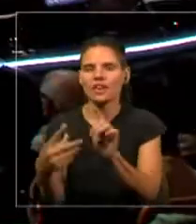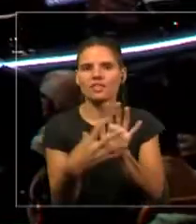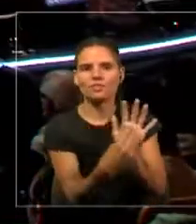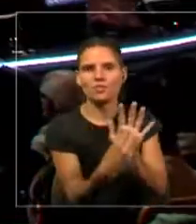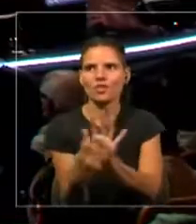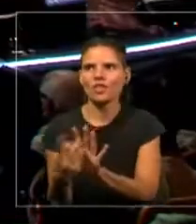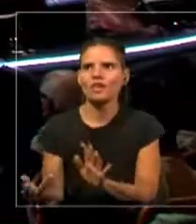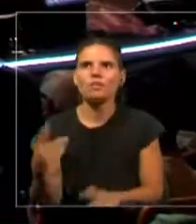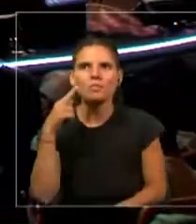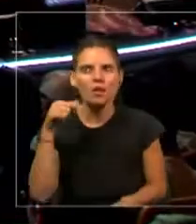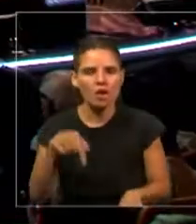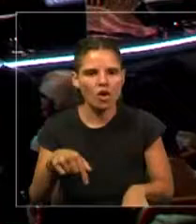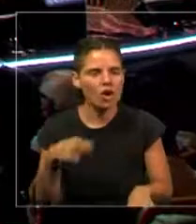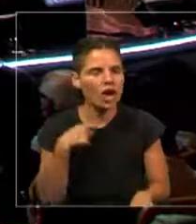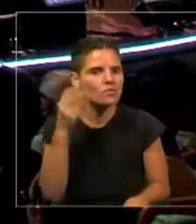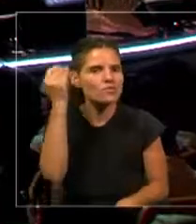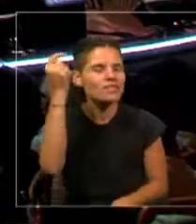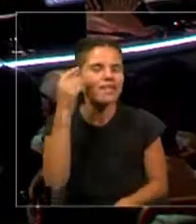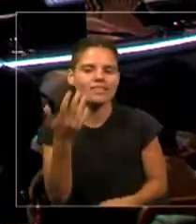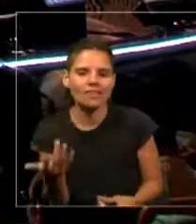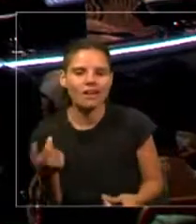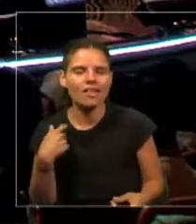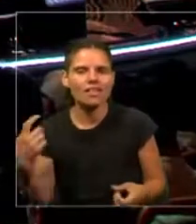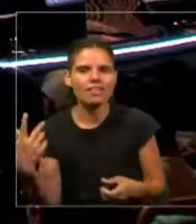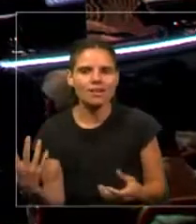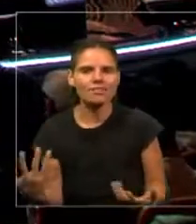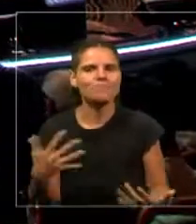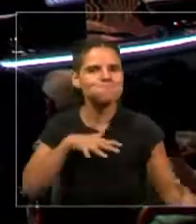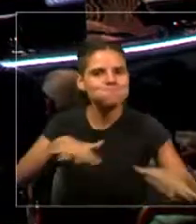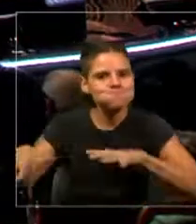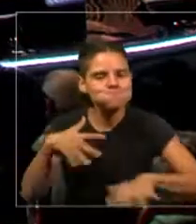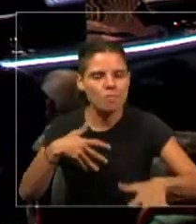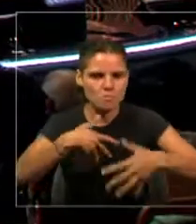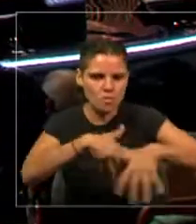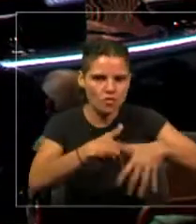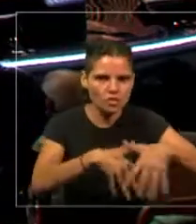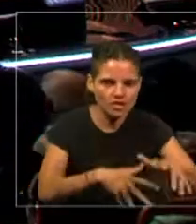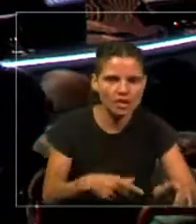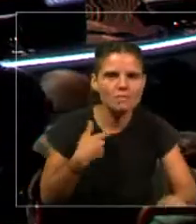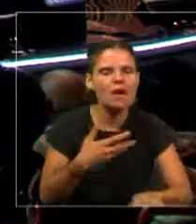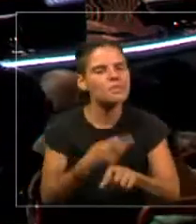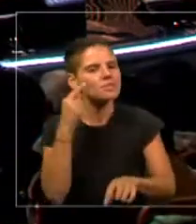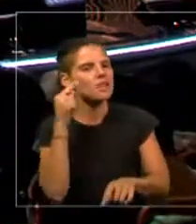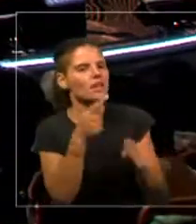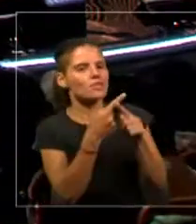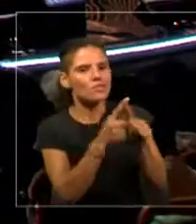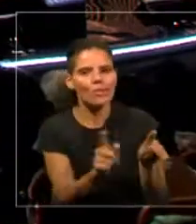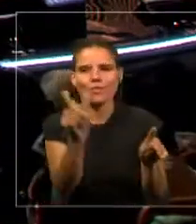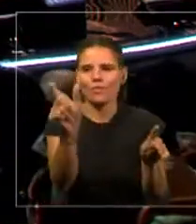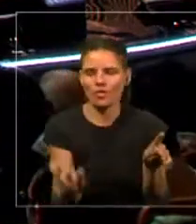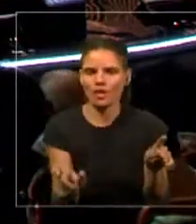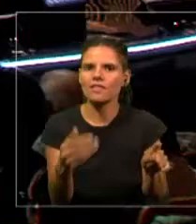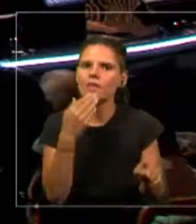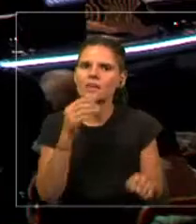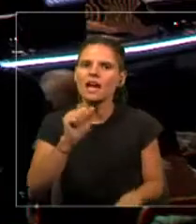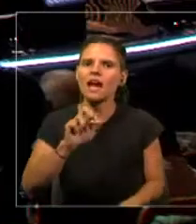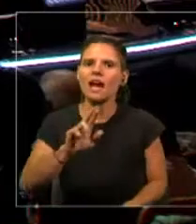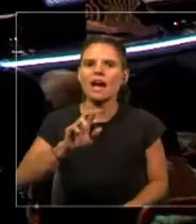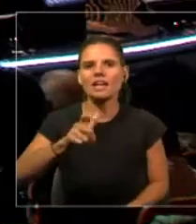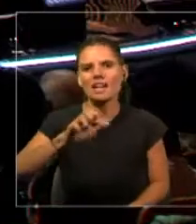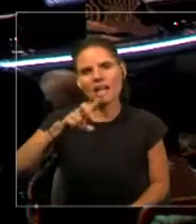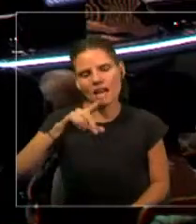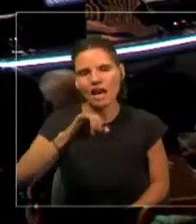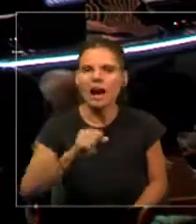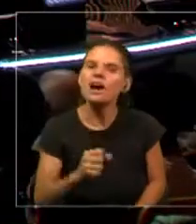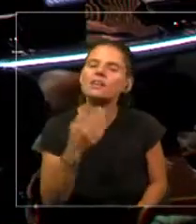de movilizarse para defender otras modalidades. Pienso en lo que está ocurriendo en Argelia, en Hong Kong, la lista